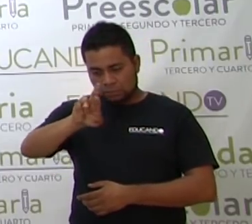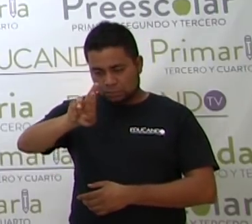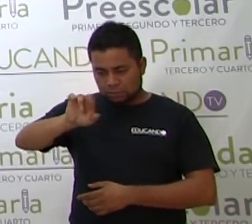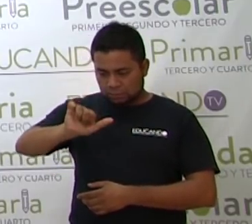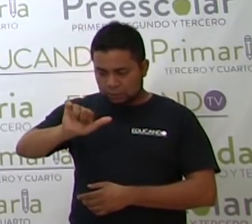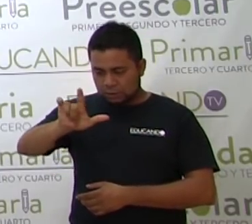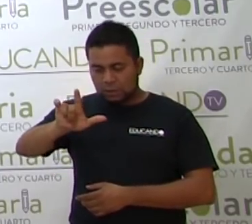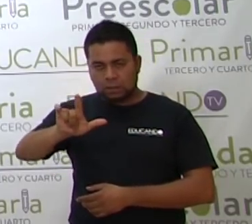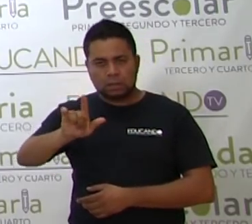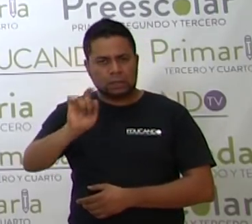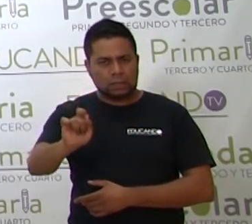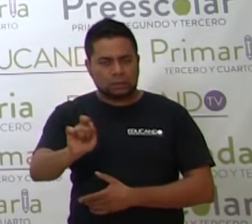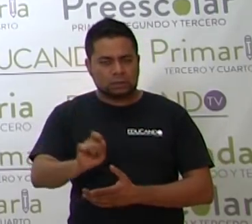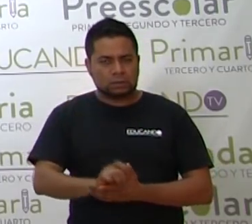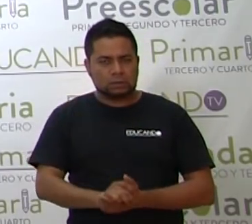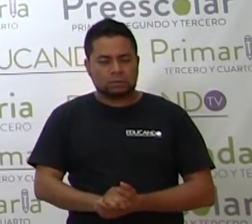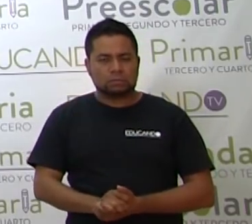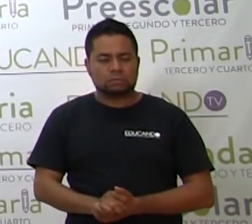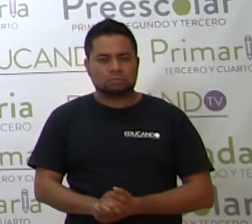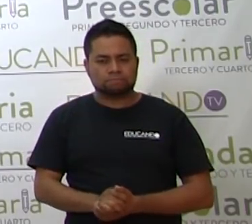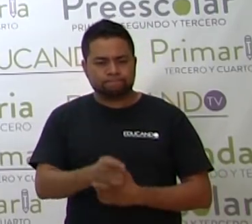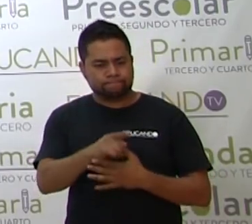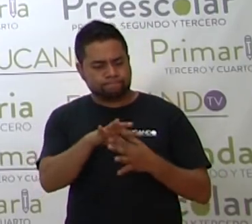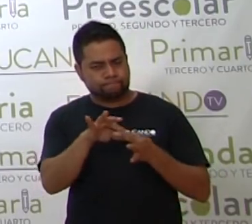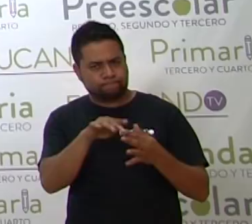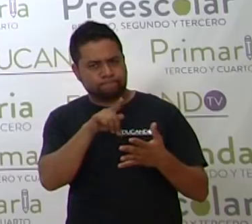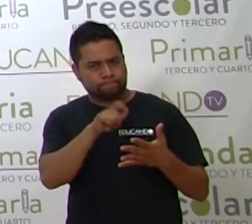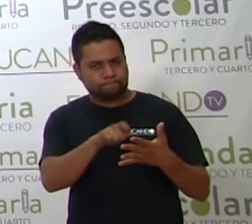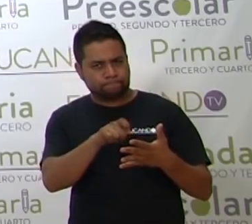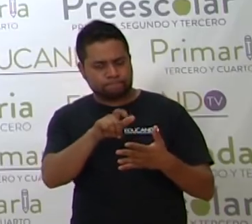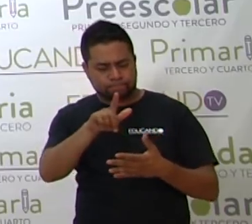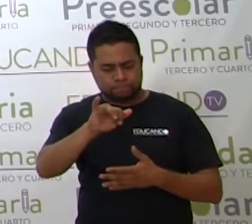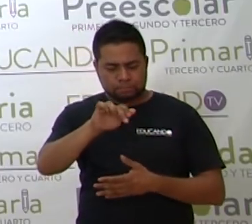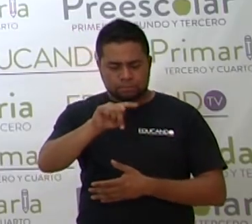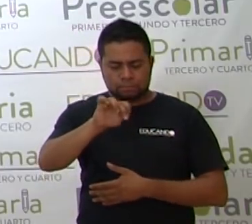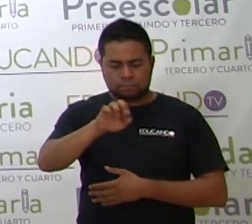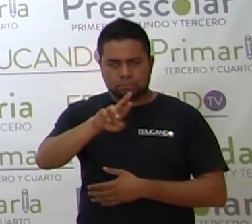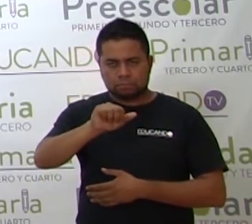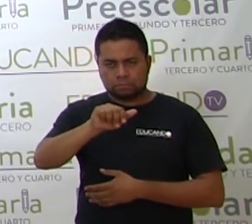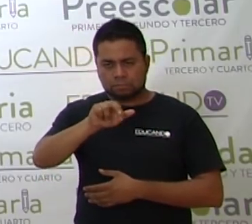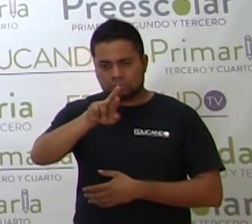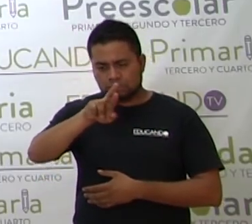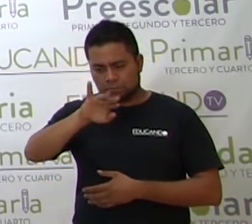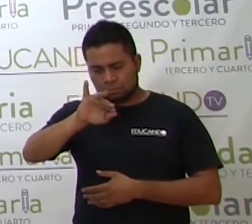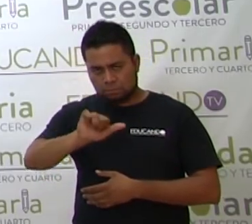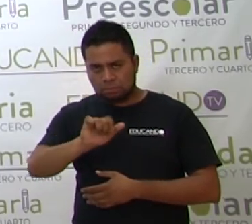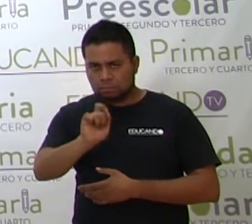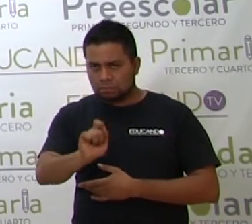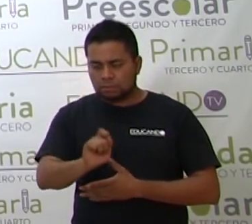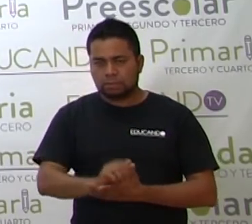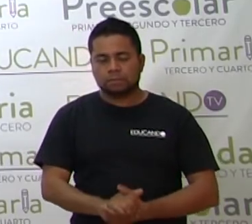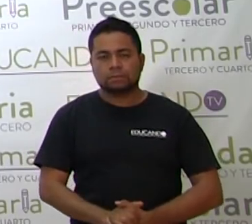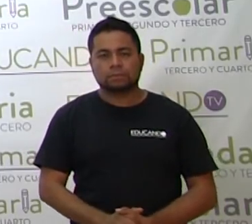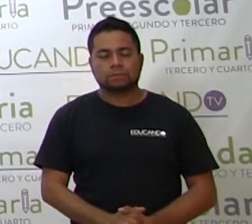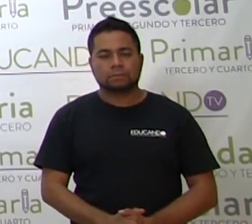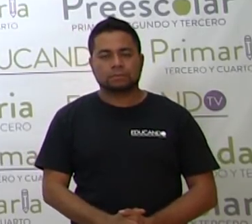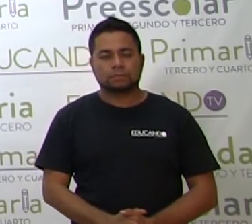¿Y la descripción literaria de qué nos va a hablar? Mucha atención. La descripción literaria consiste,